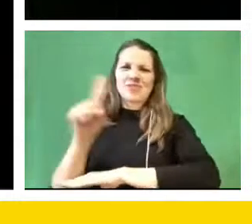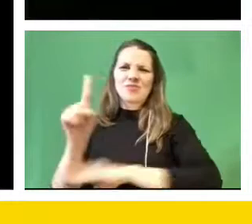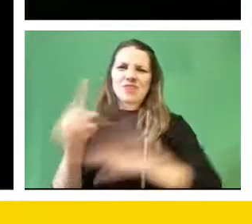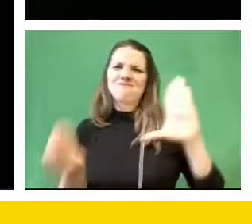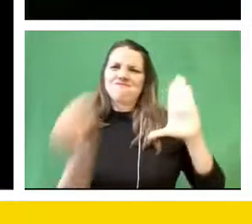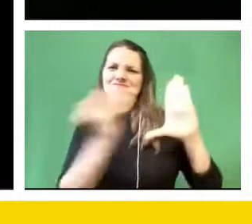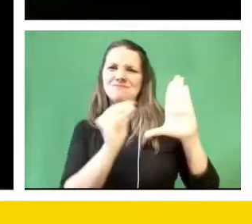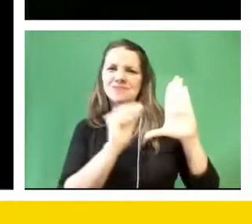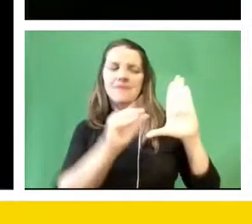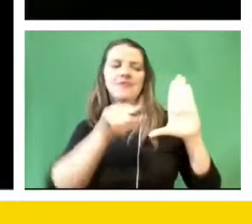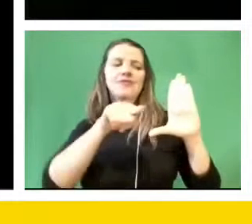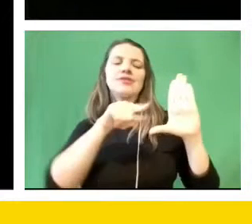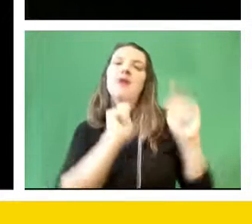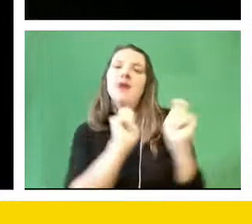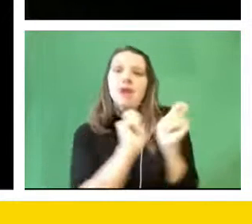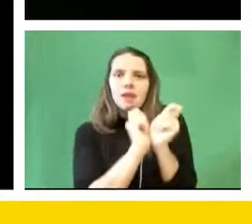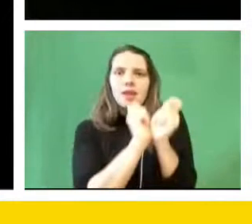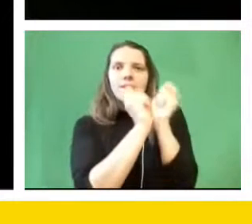fue hacer una